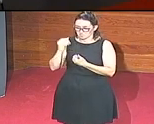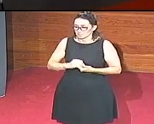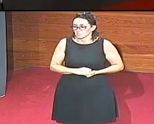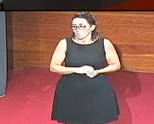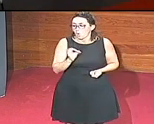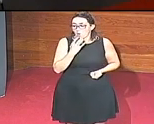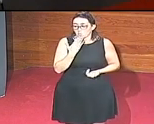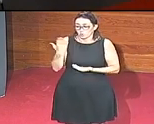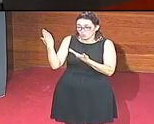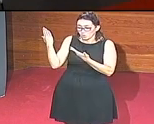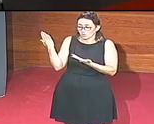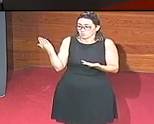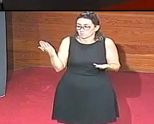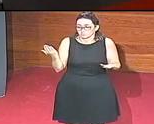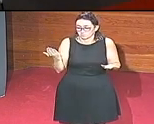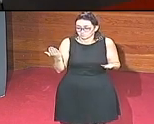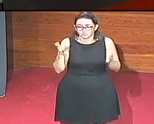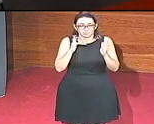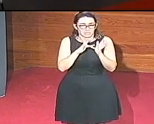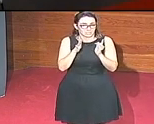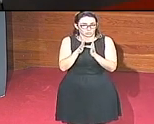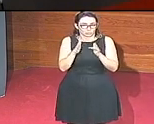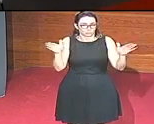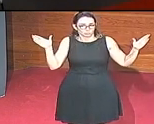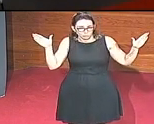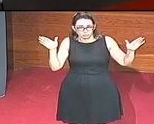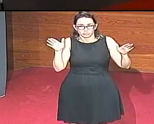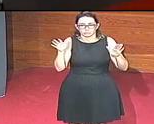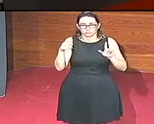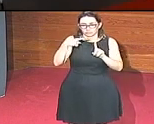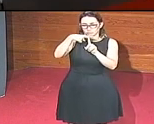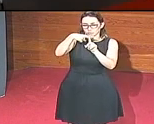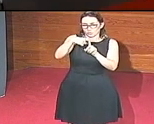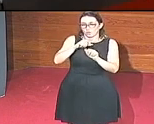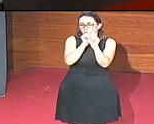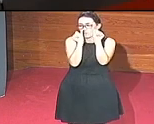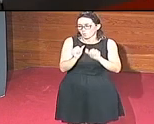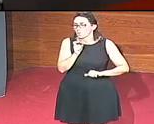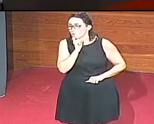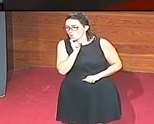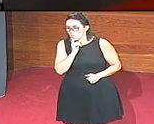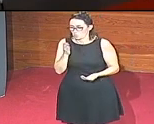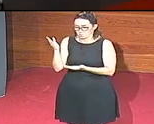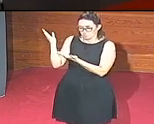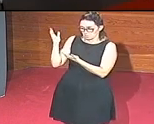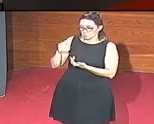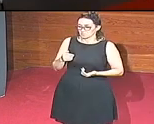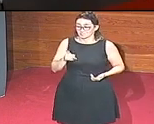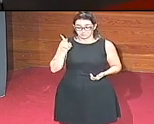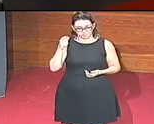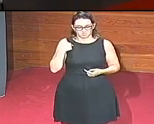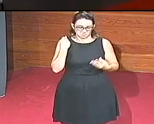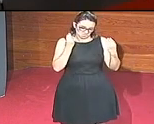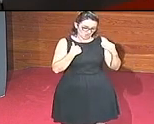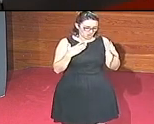o como producieron crucificar a jesús pues hasta el final esto me planteé yo en casa